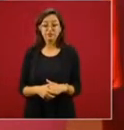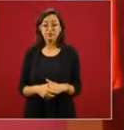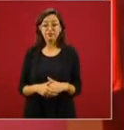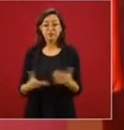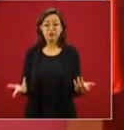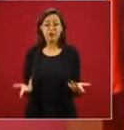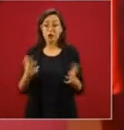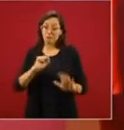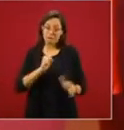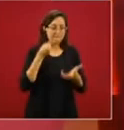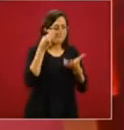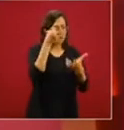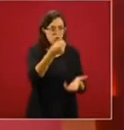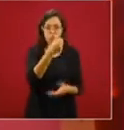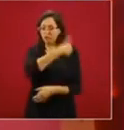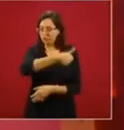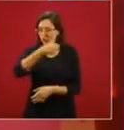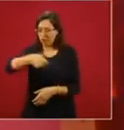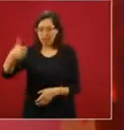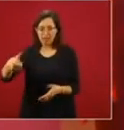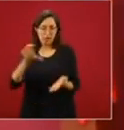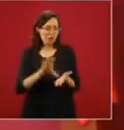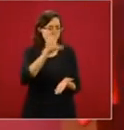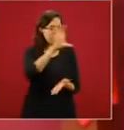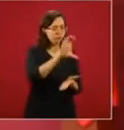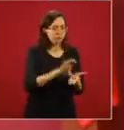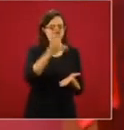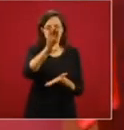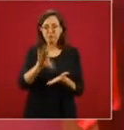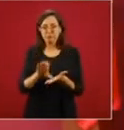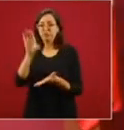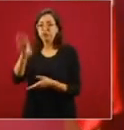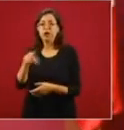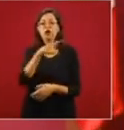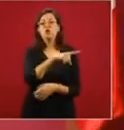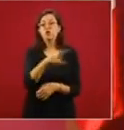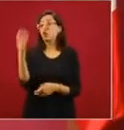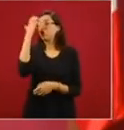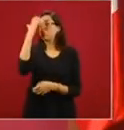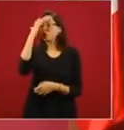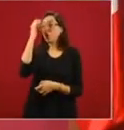su presupuesto para ir a conocer las experiencias